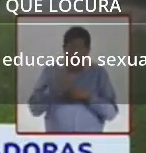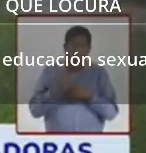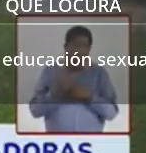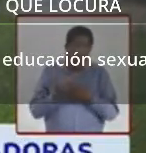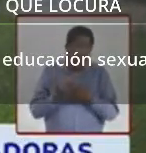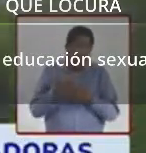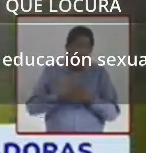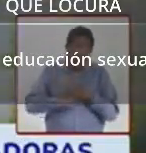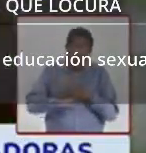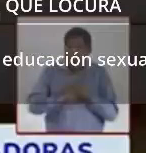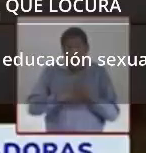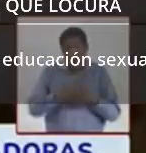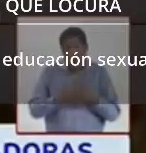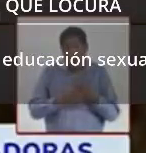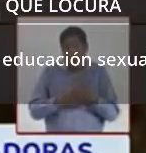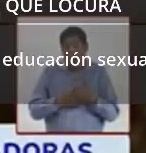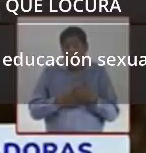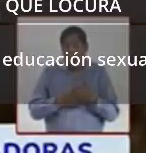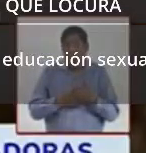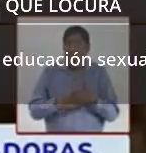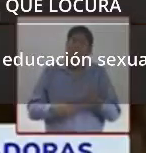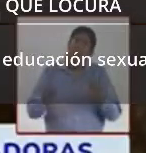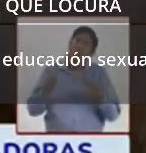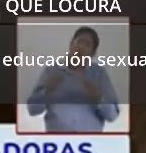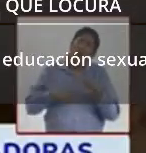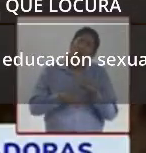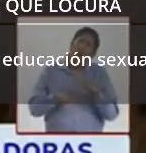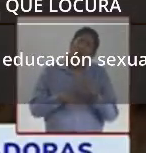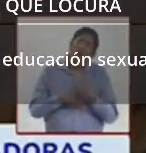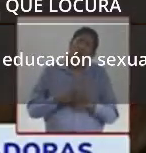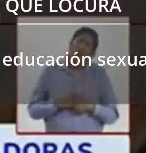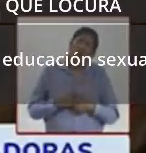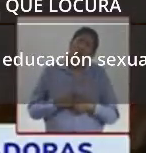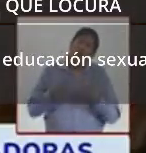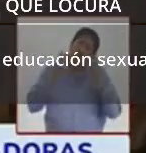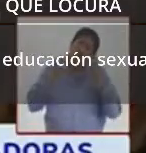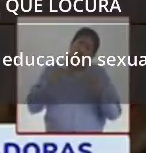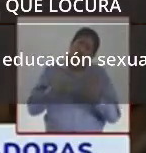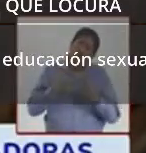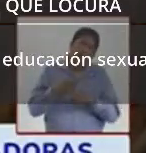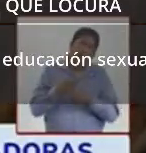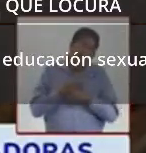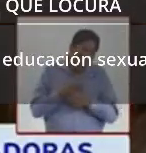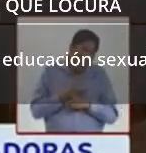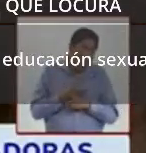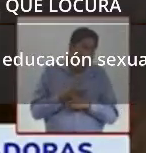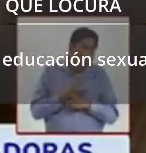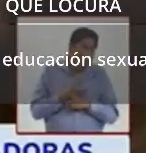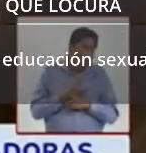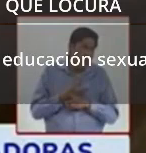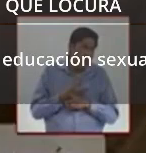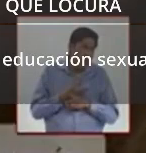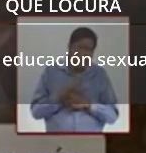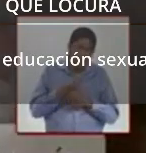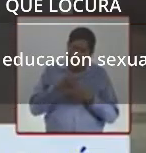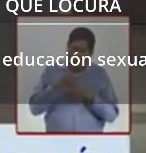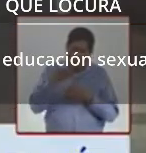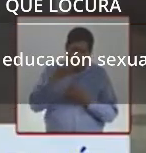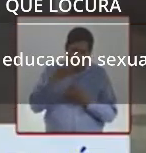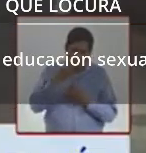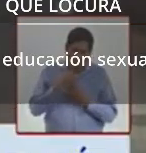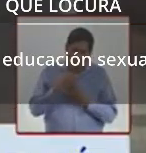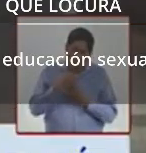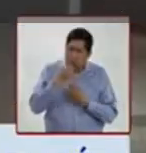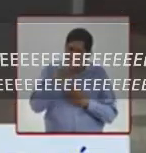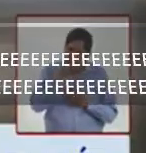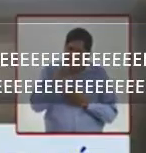de cómo uno nace, ¿no? Lo más básico que es tener precauciones con condones,